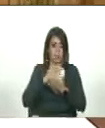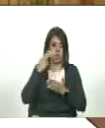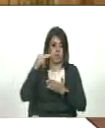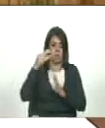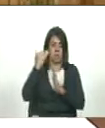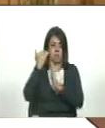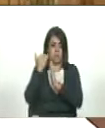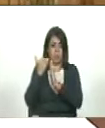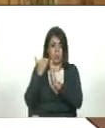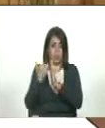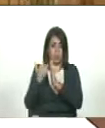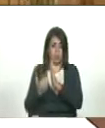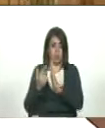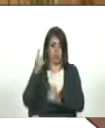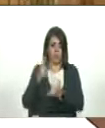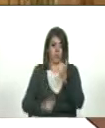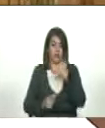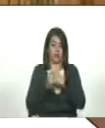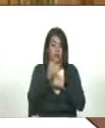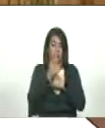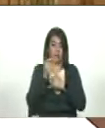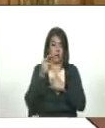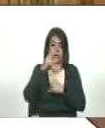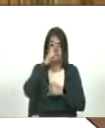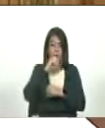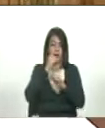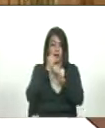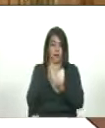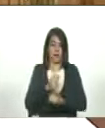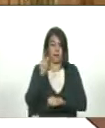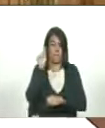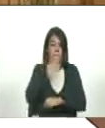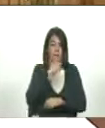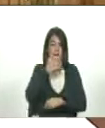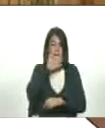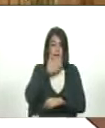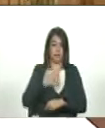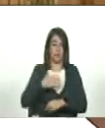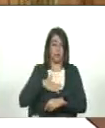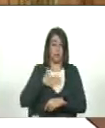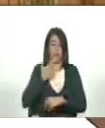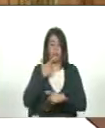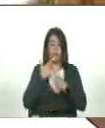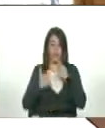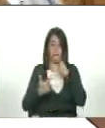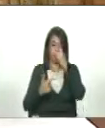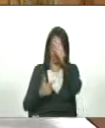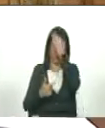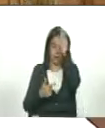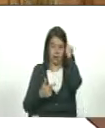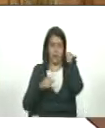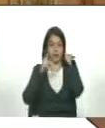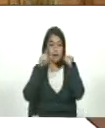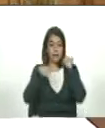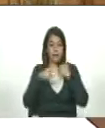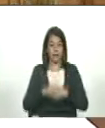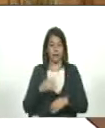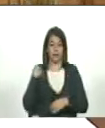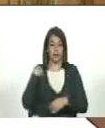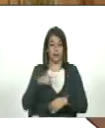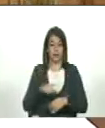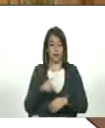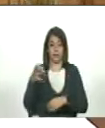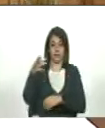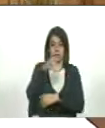la más baja en los últimos 11 años y esperamos que en el mes de diciembre podamos decir igualmente que tenemos